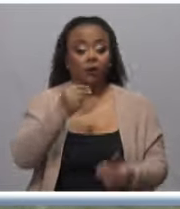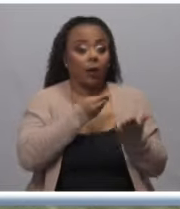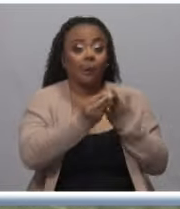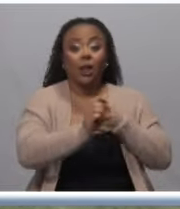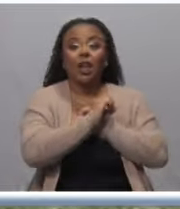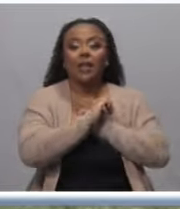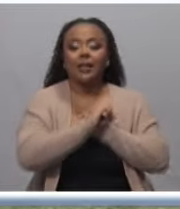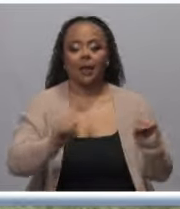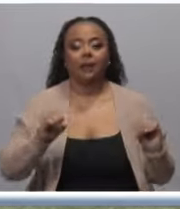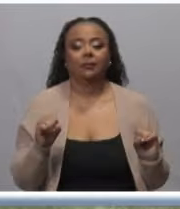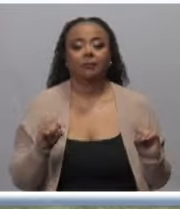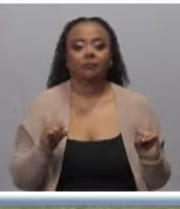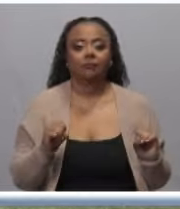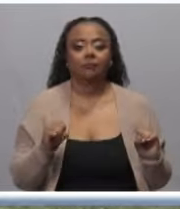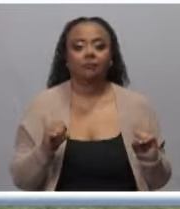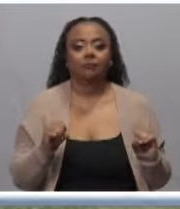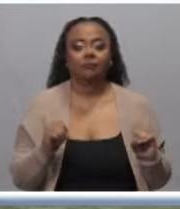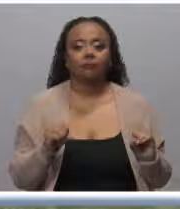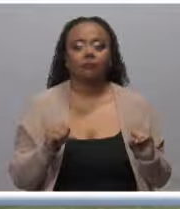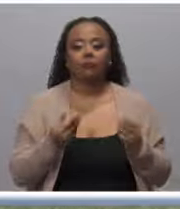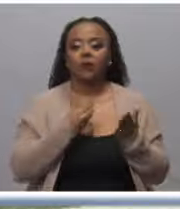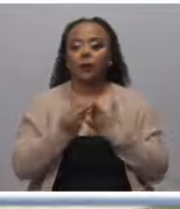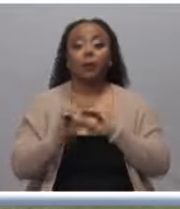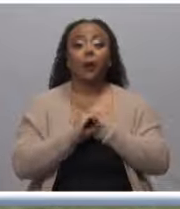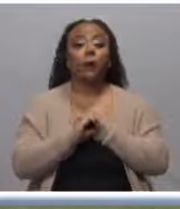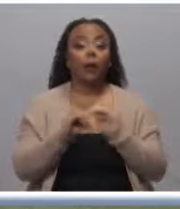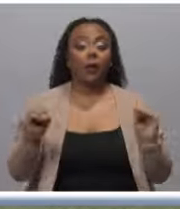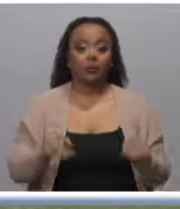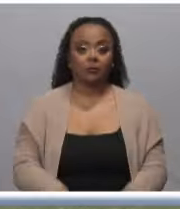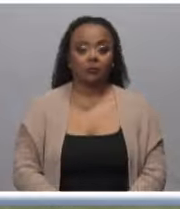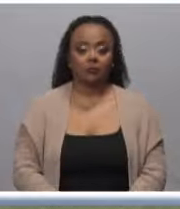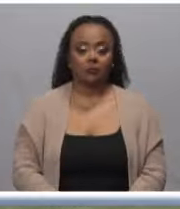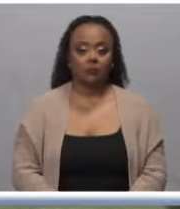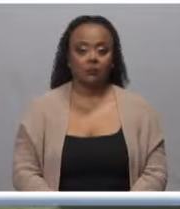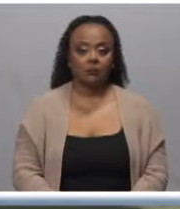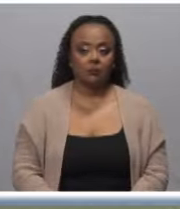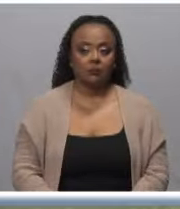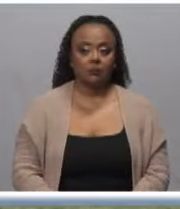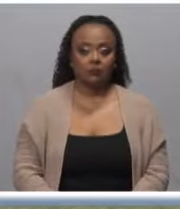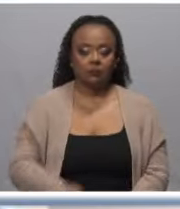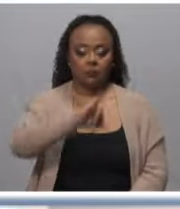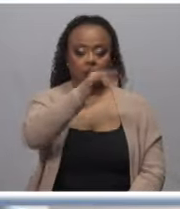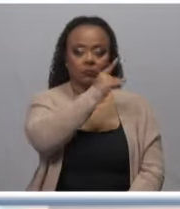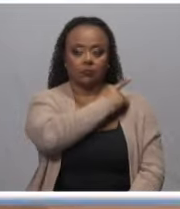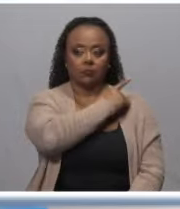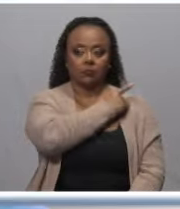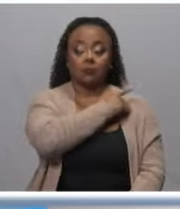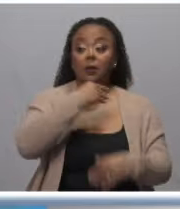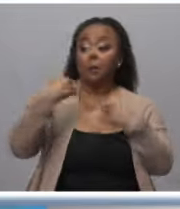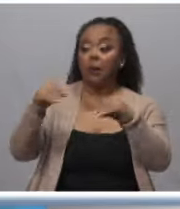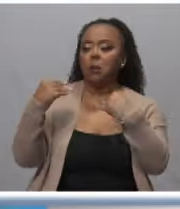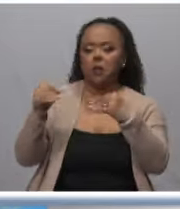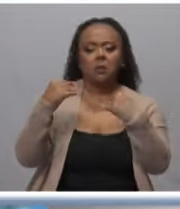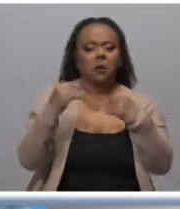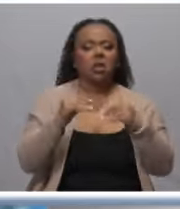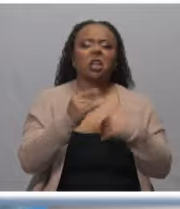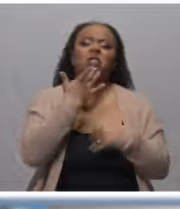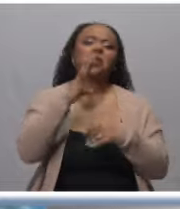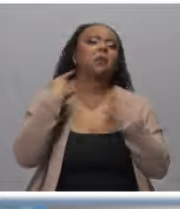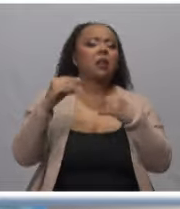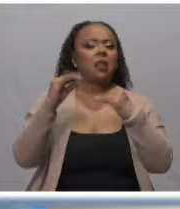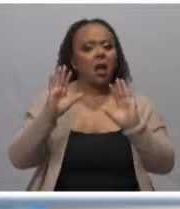nada no le han comprado nada eh la junta directiva ha vendido mucho qué rico es